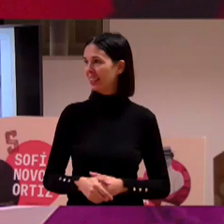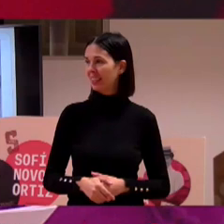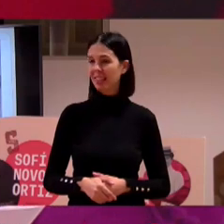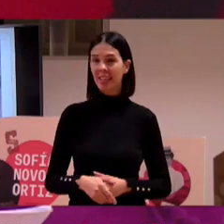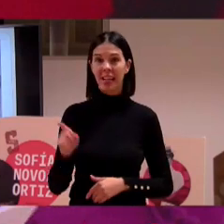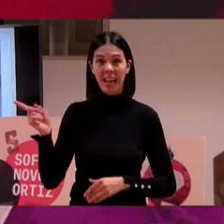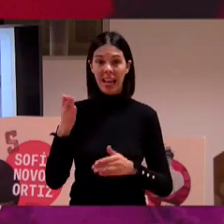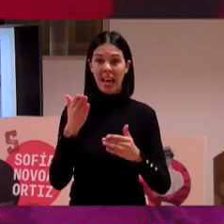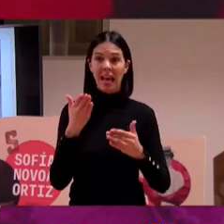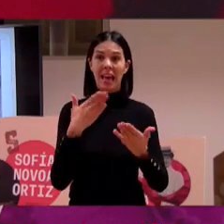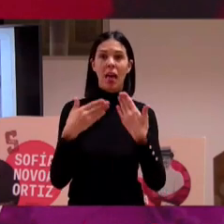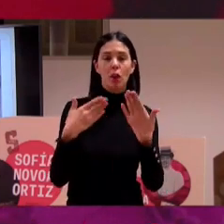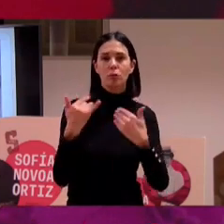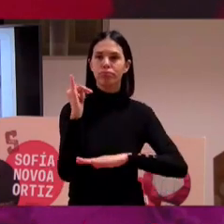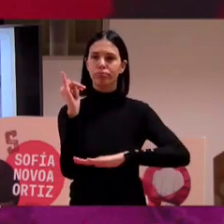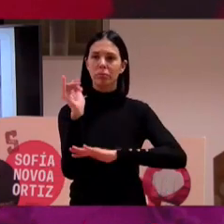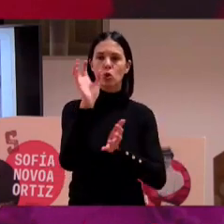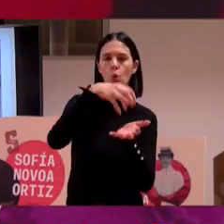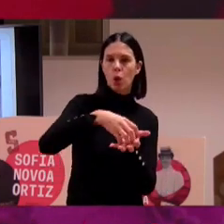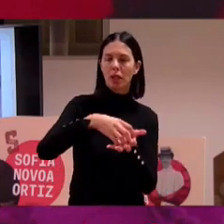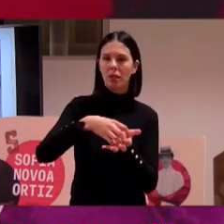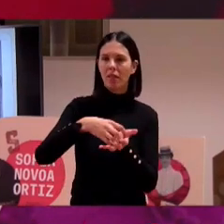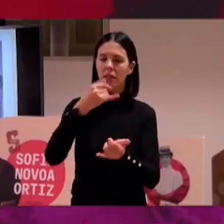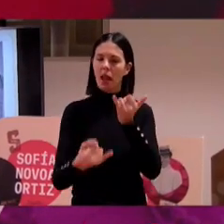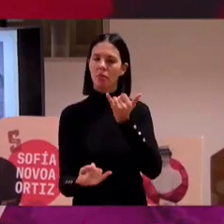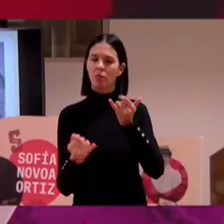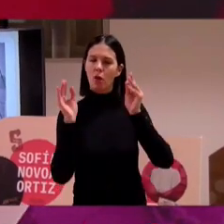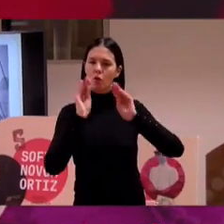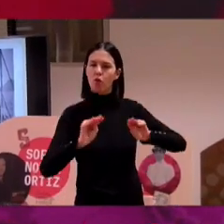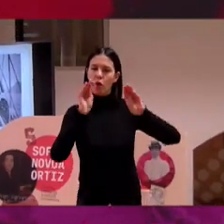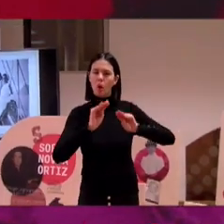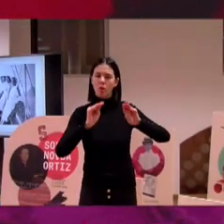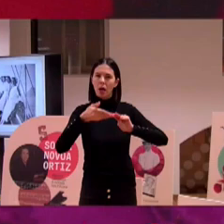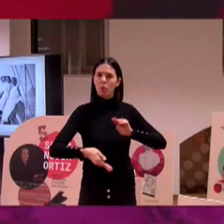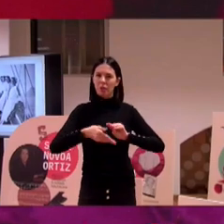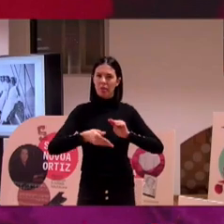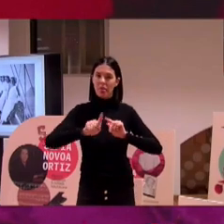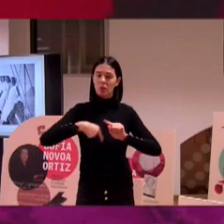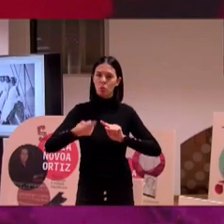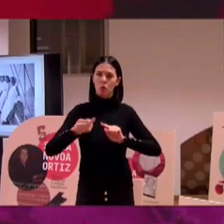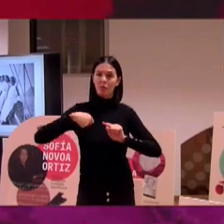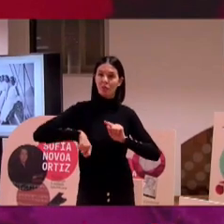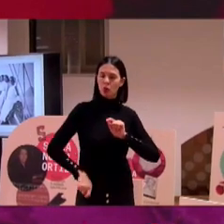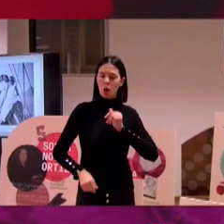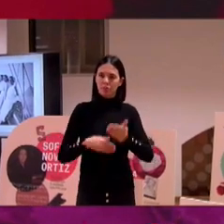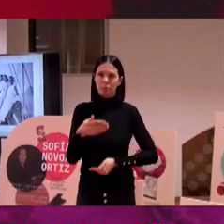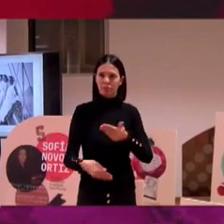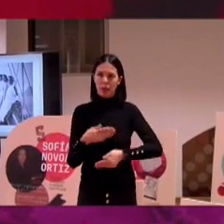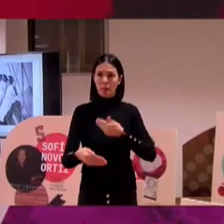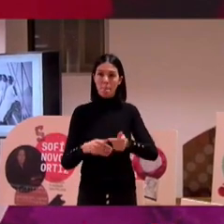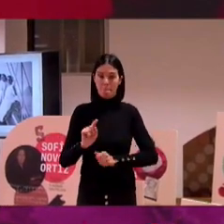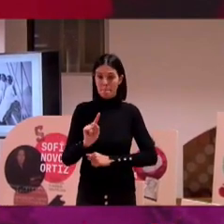Esta relación institucionista marcará tanto a súa formación como o seu posterior desenvolvemento profesional. En primeiro